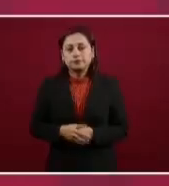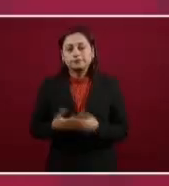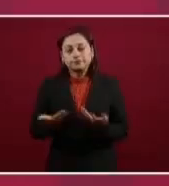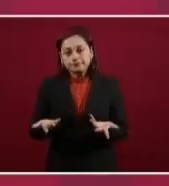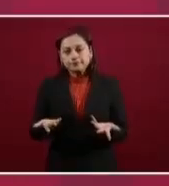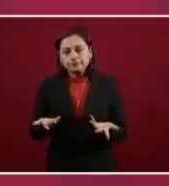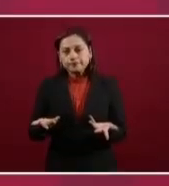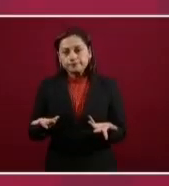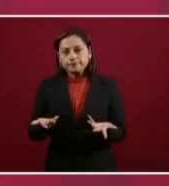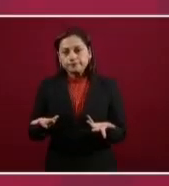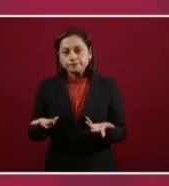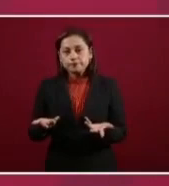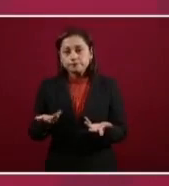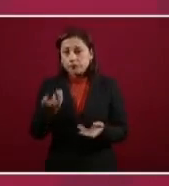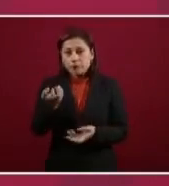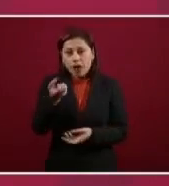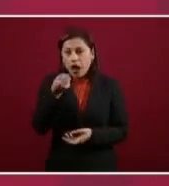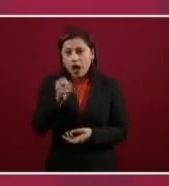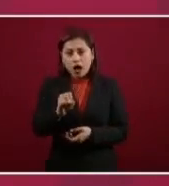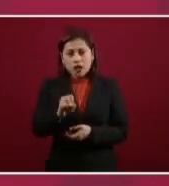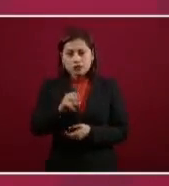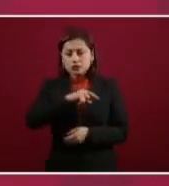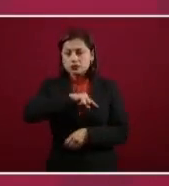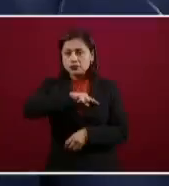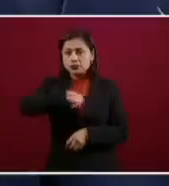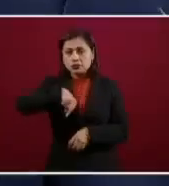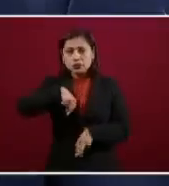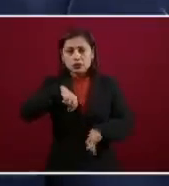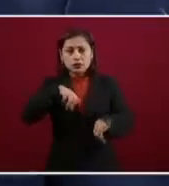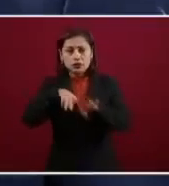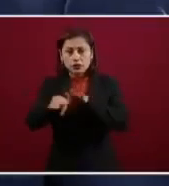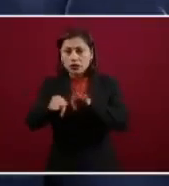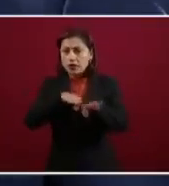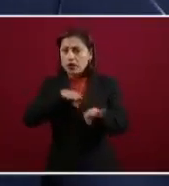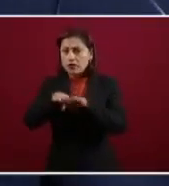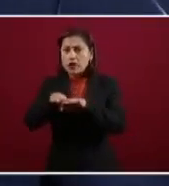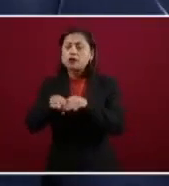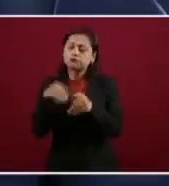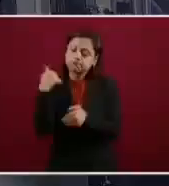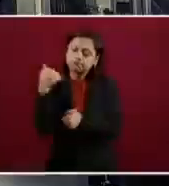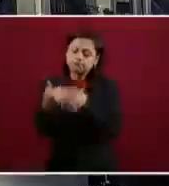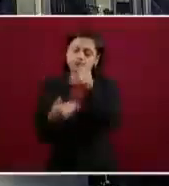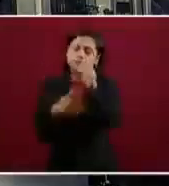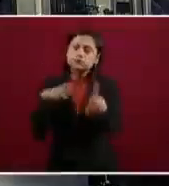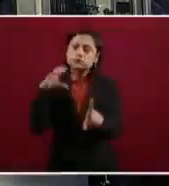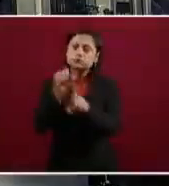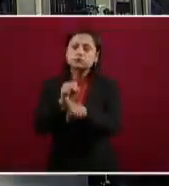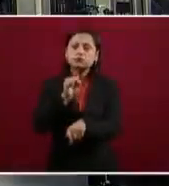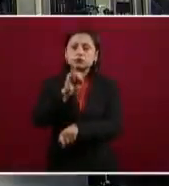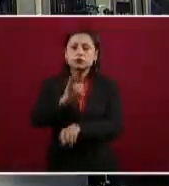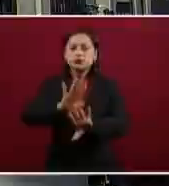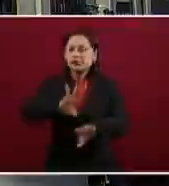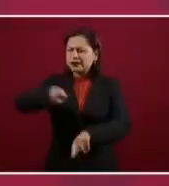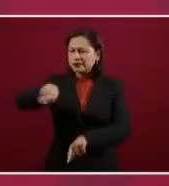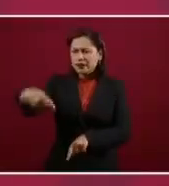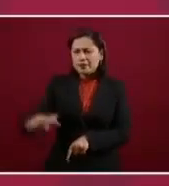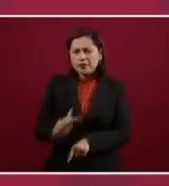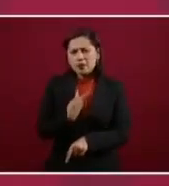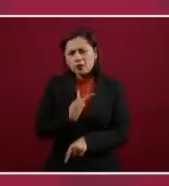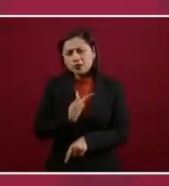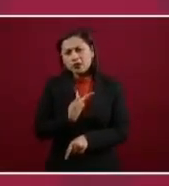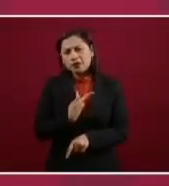es nuestro trabajo y lo vamos a llevar a cabo acerca de lo de la polémica